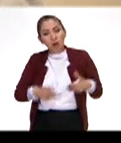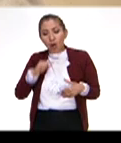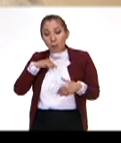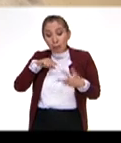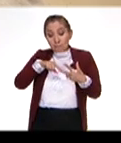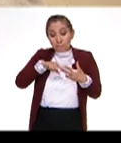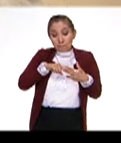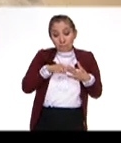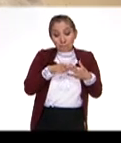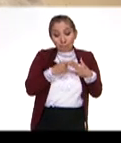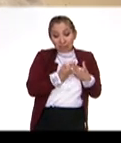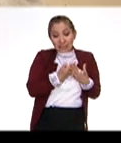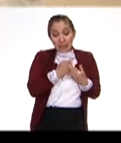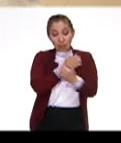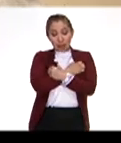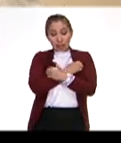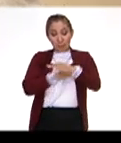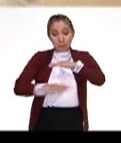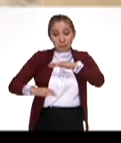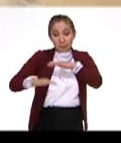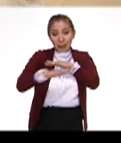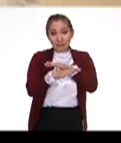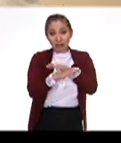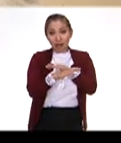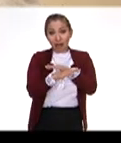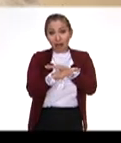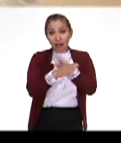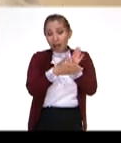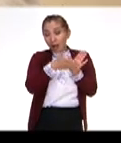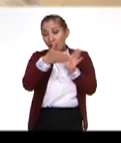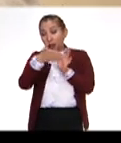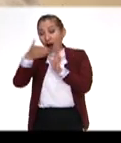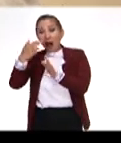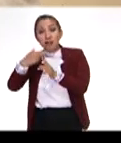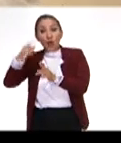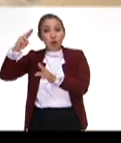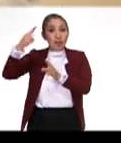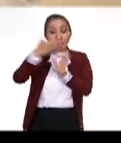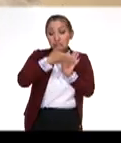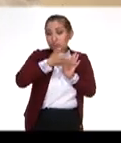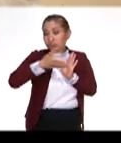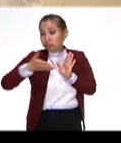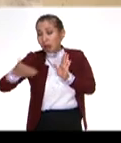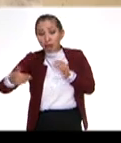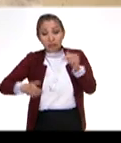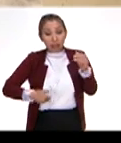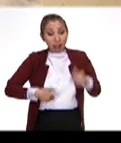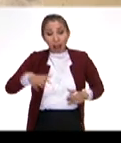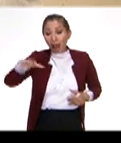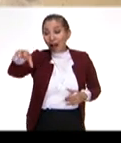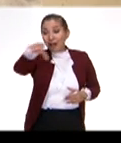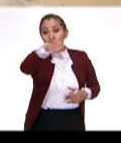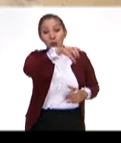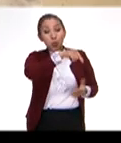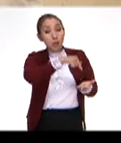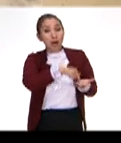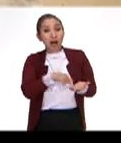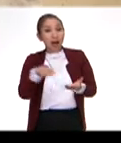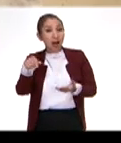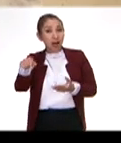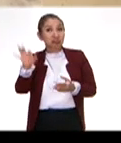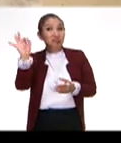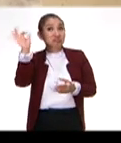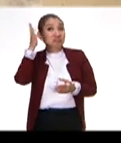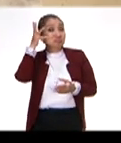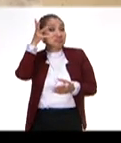se establece desde la educación básica, pasando hasta la educación superior, los teatros en algún momento